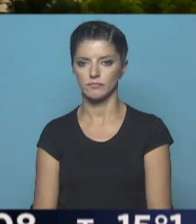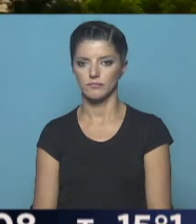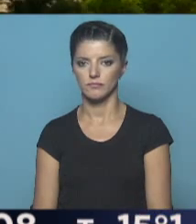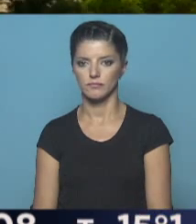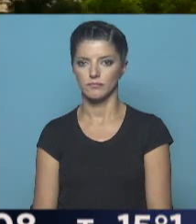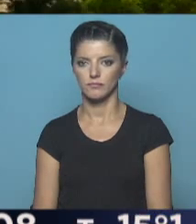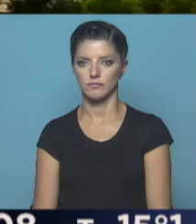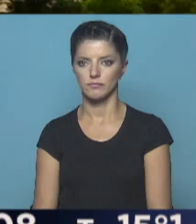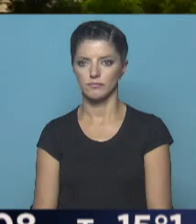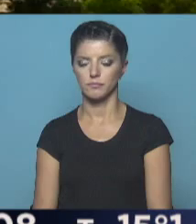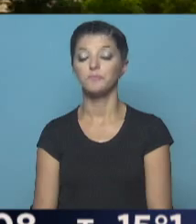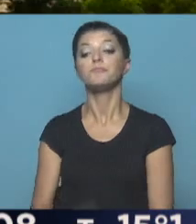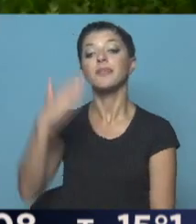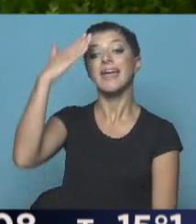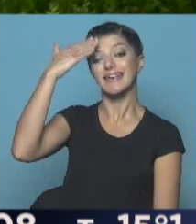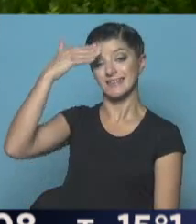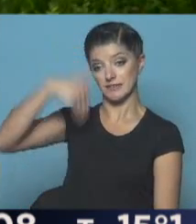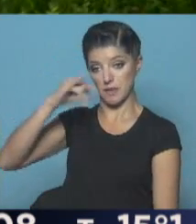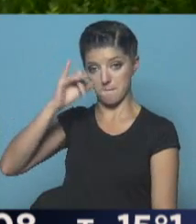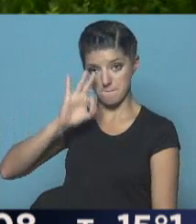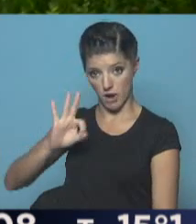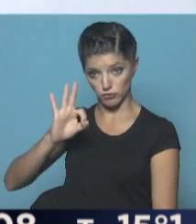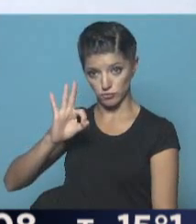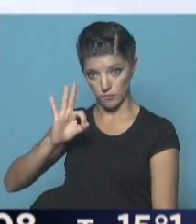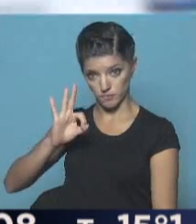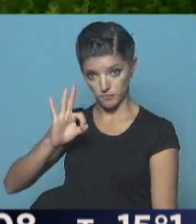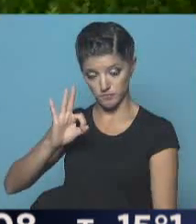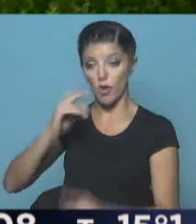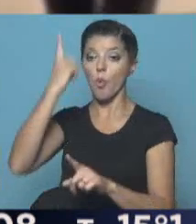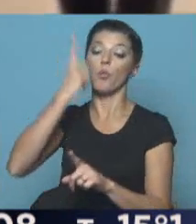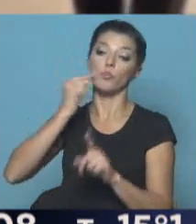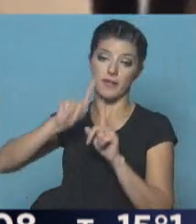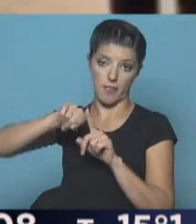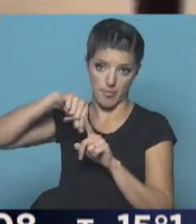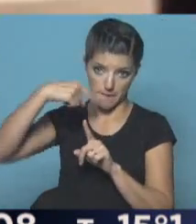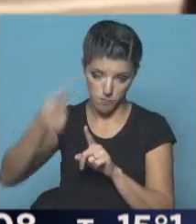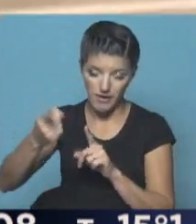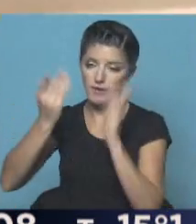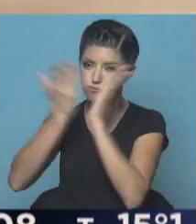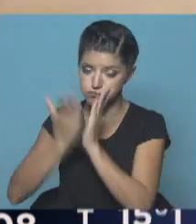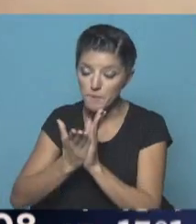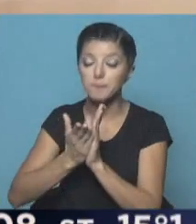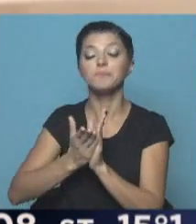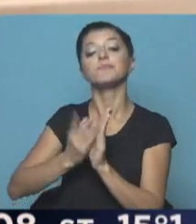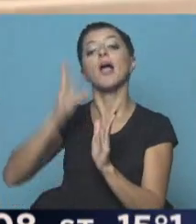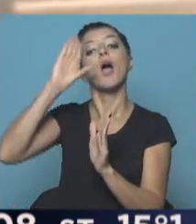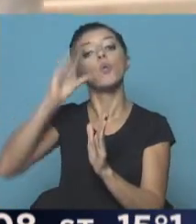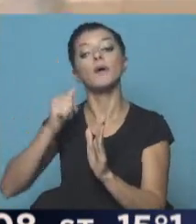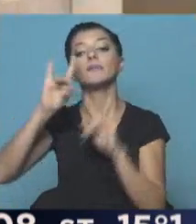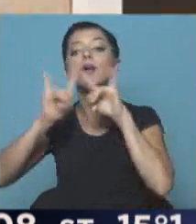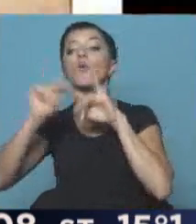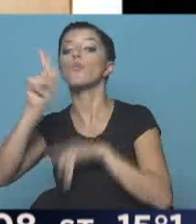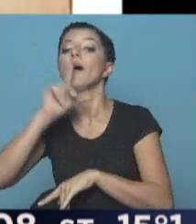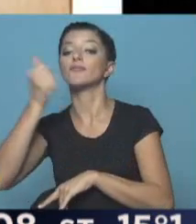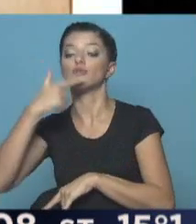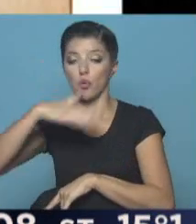stuff. El 15 de marzo, un día antes de que la versión revisada de la orden entrara en vigencia, el juez Derrick Watson de